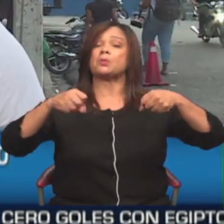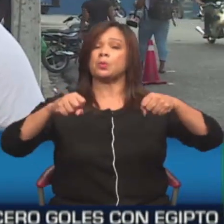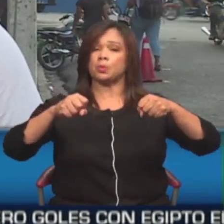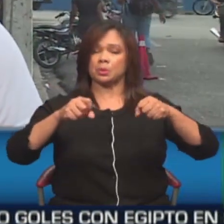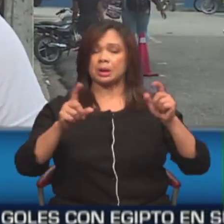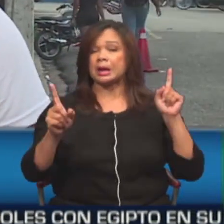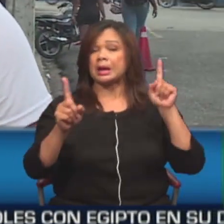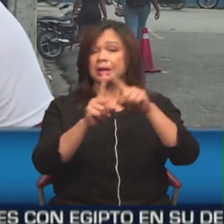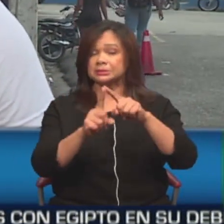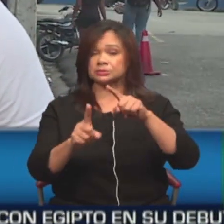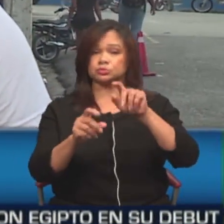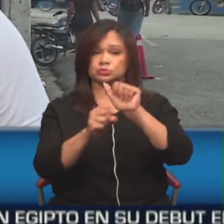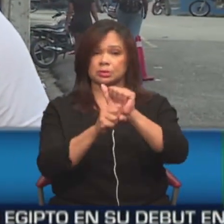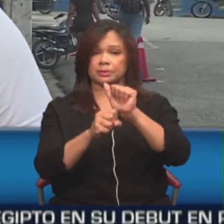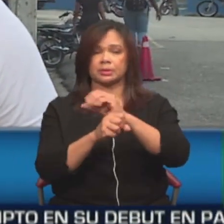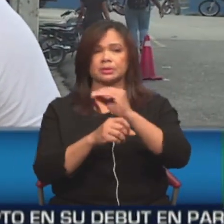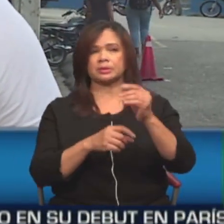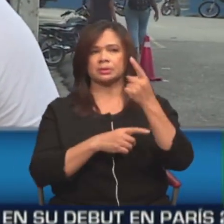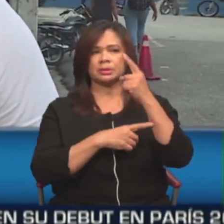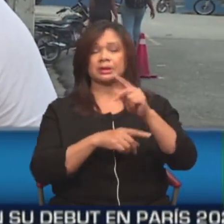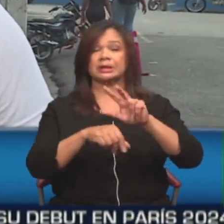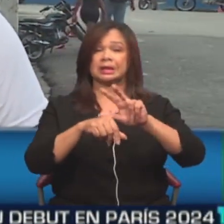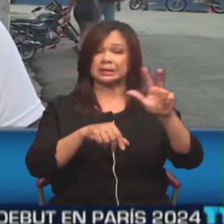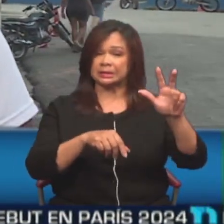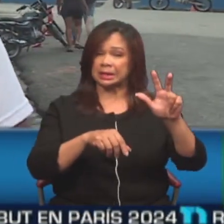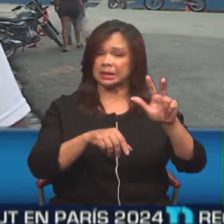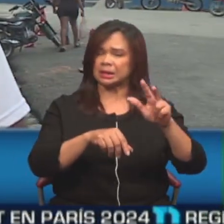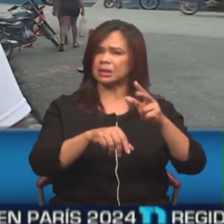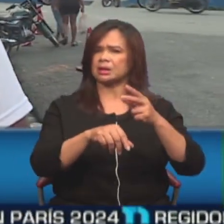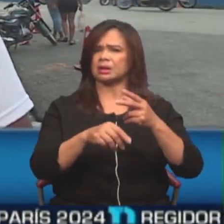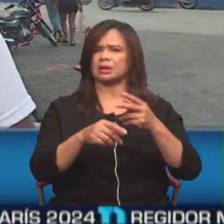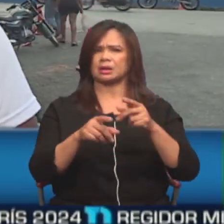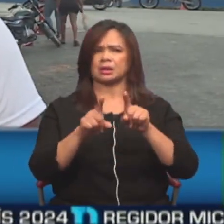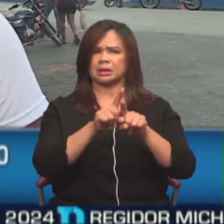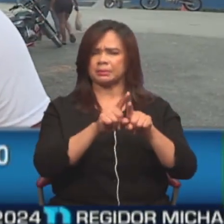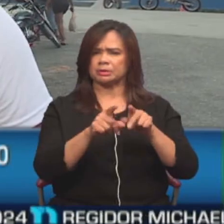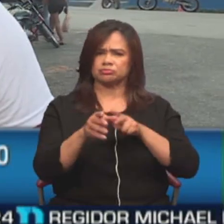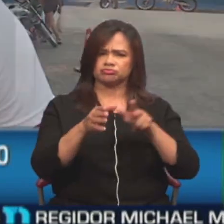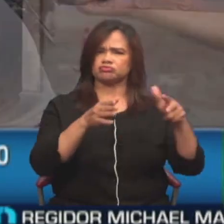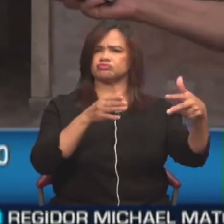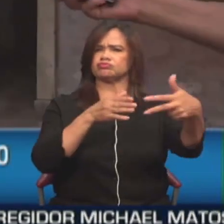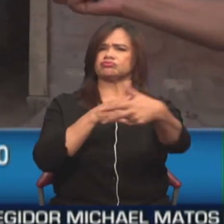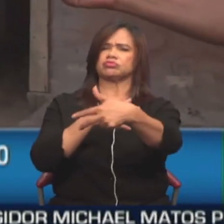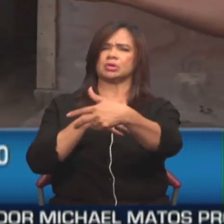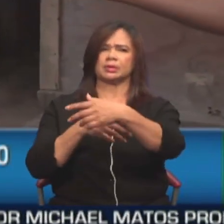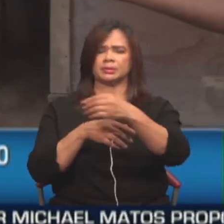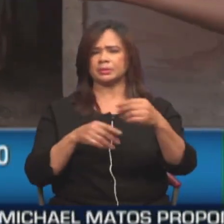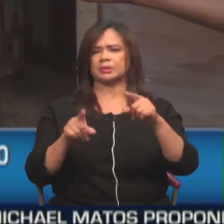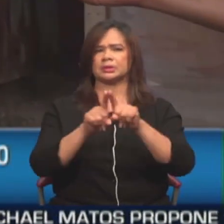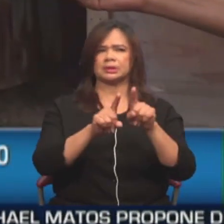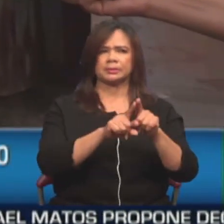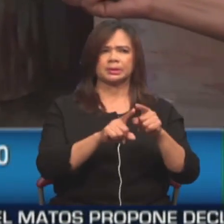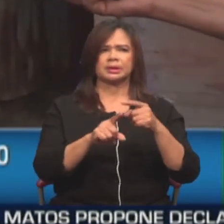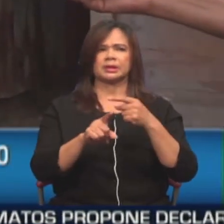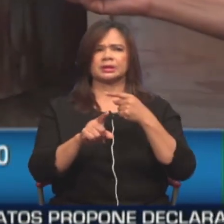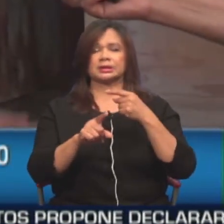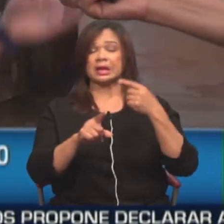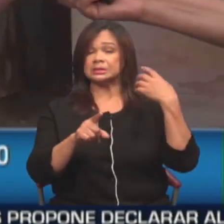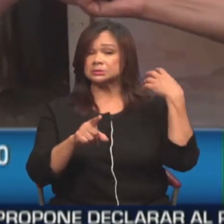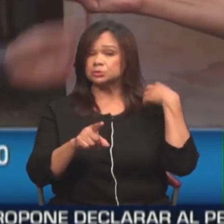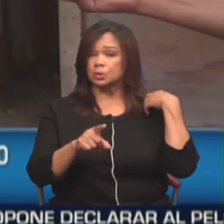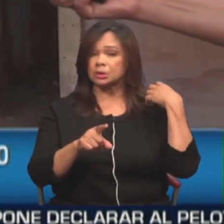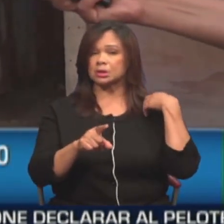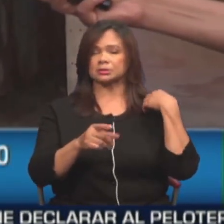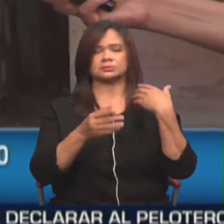su trabajo. Incluso era a las 3 de la tarde, ahí mismo en la circunvalación. También se quejaron de que las autoridades,